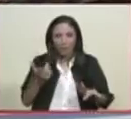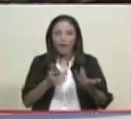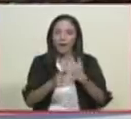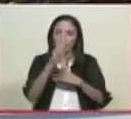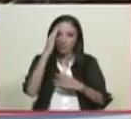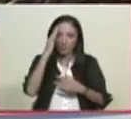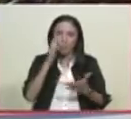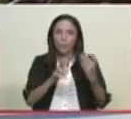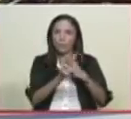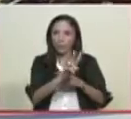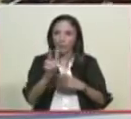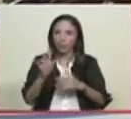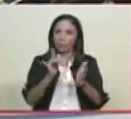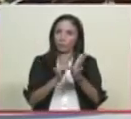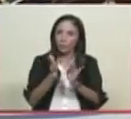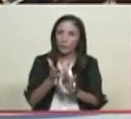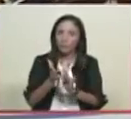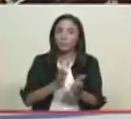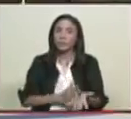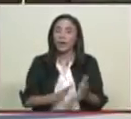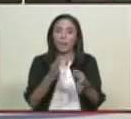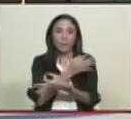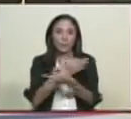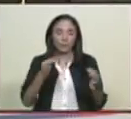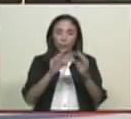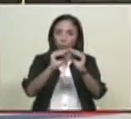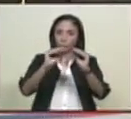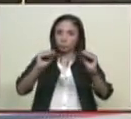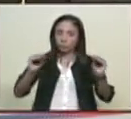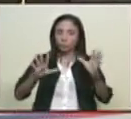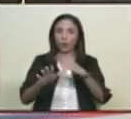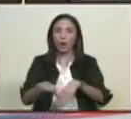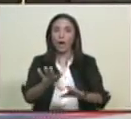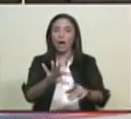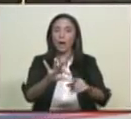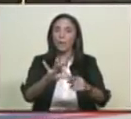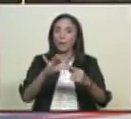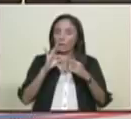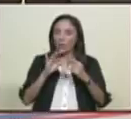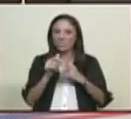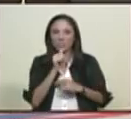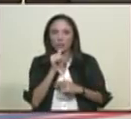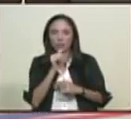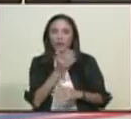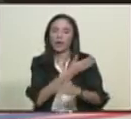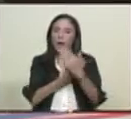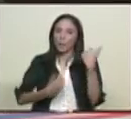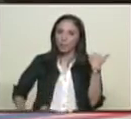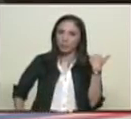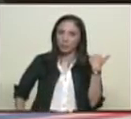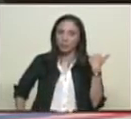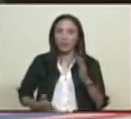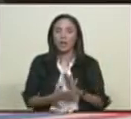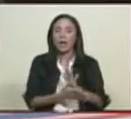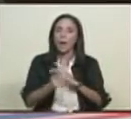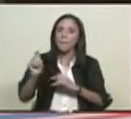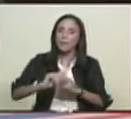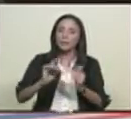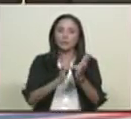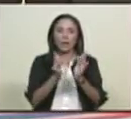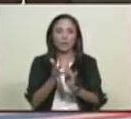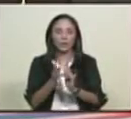combinación perfecta, han convocado elecciones presidenciales para el próximo mes de abril, el